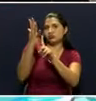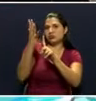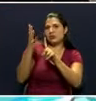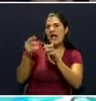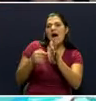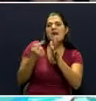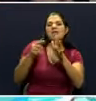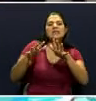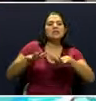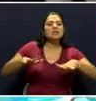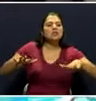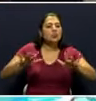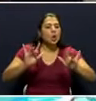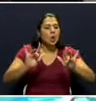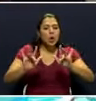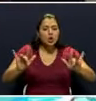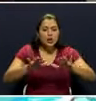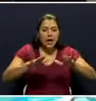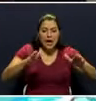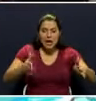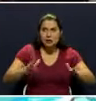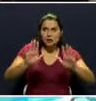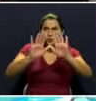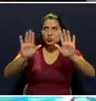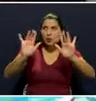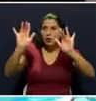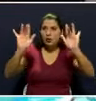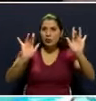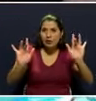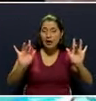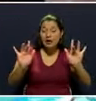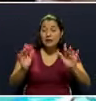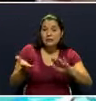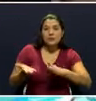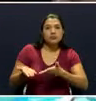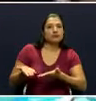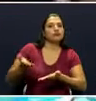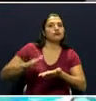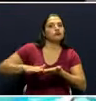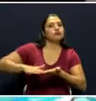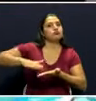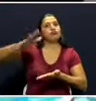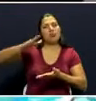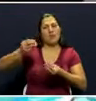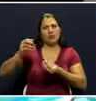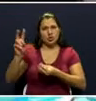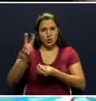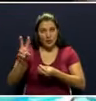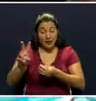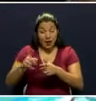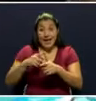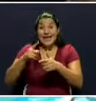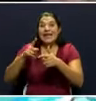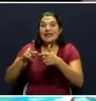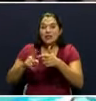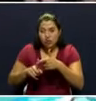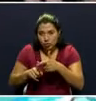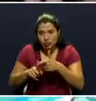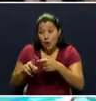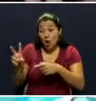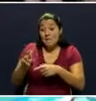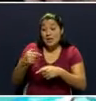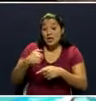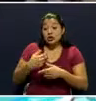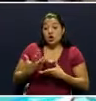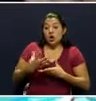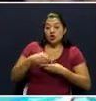superficies, en el contacto, en todo esto, entonces aumento yo también mi posibilidad de que la cantidad de virus que yo adquiera sea mucho mayor y